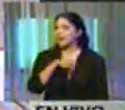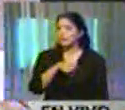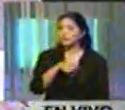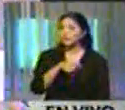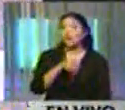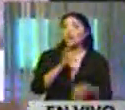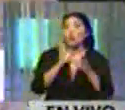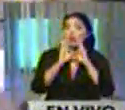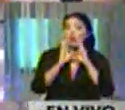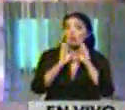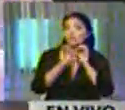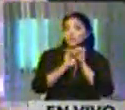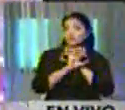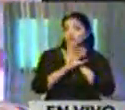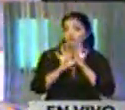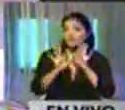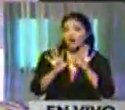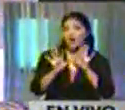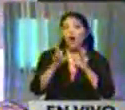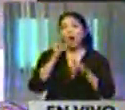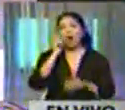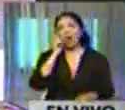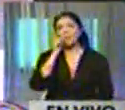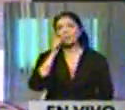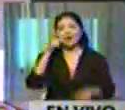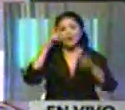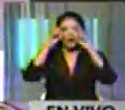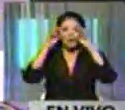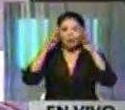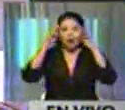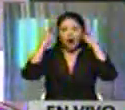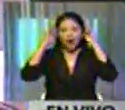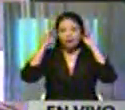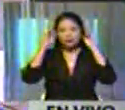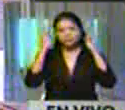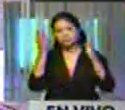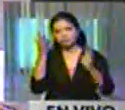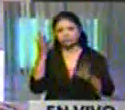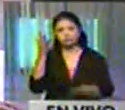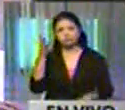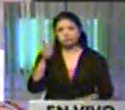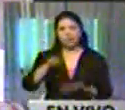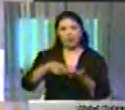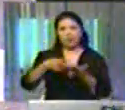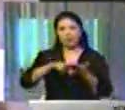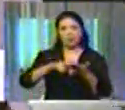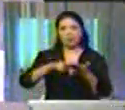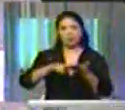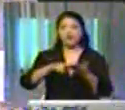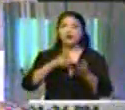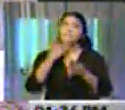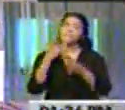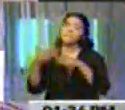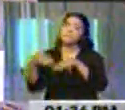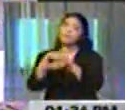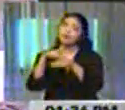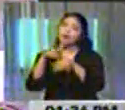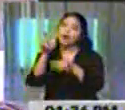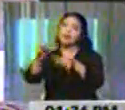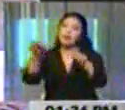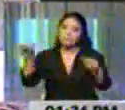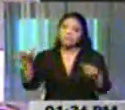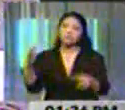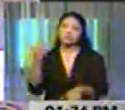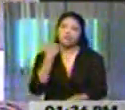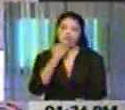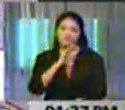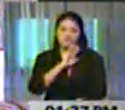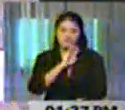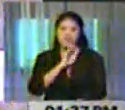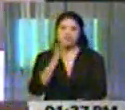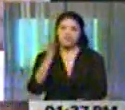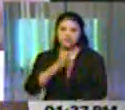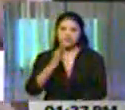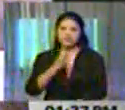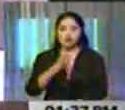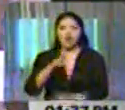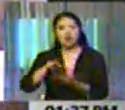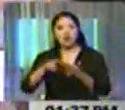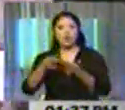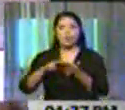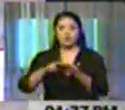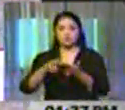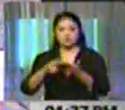confesó el epiléptico de Ramos Alup, con el perdón de las personas que sufren de un síndrome convulsivo,